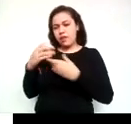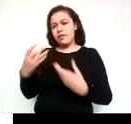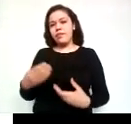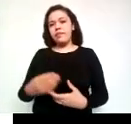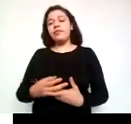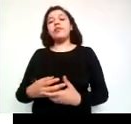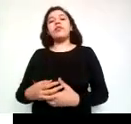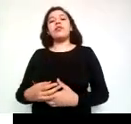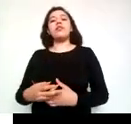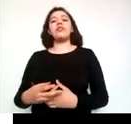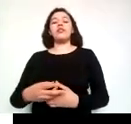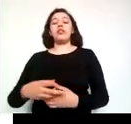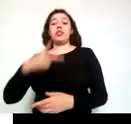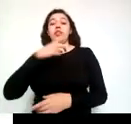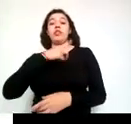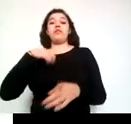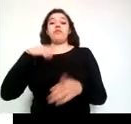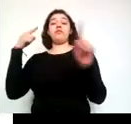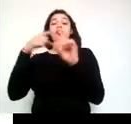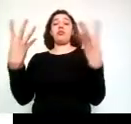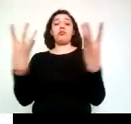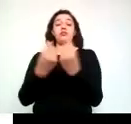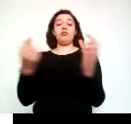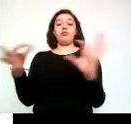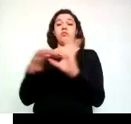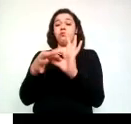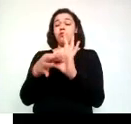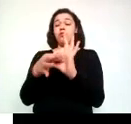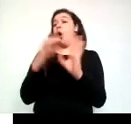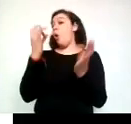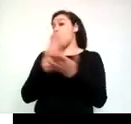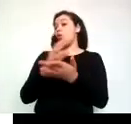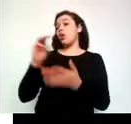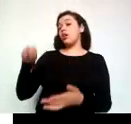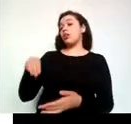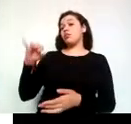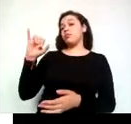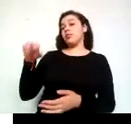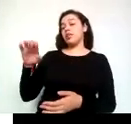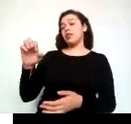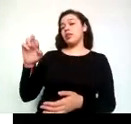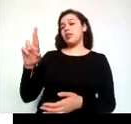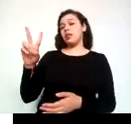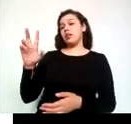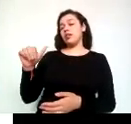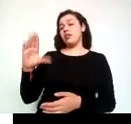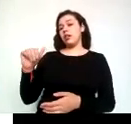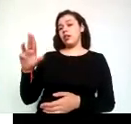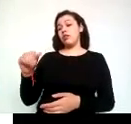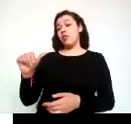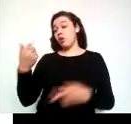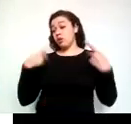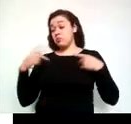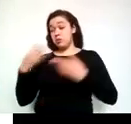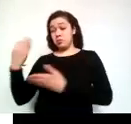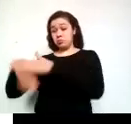está específicamente ligado a Minerva Cano. Nadie más podría entrar con este usuario y esta contraseña